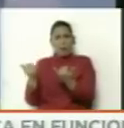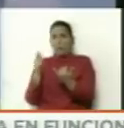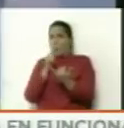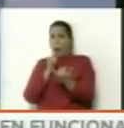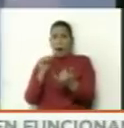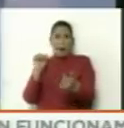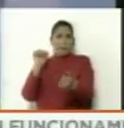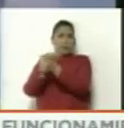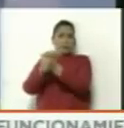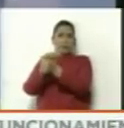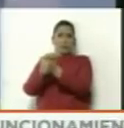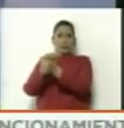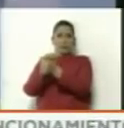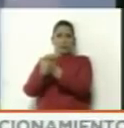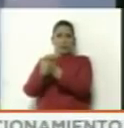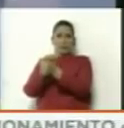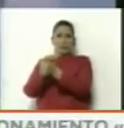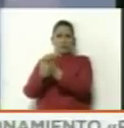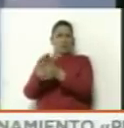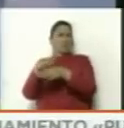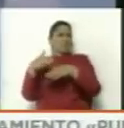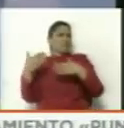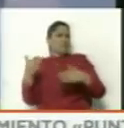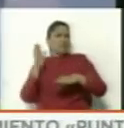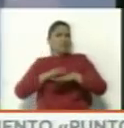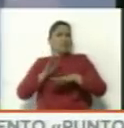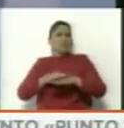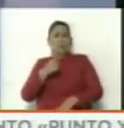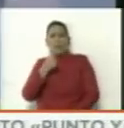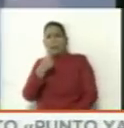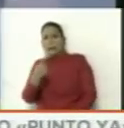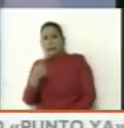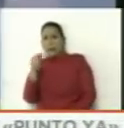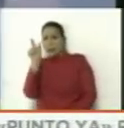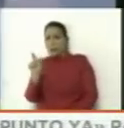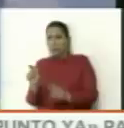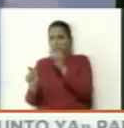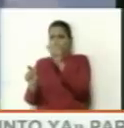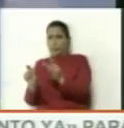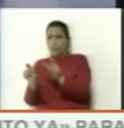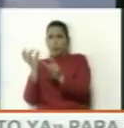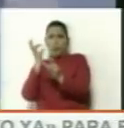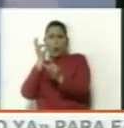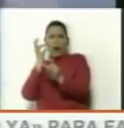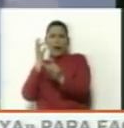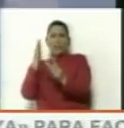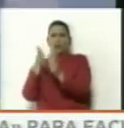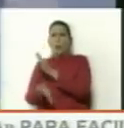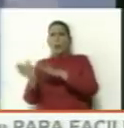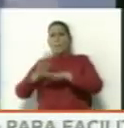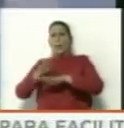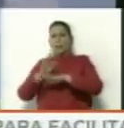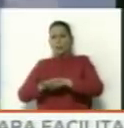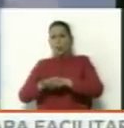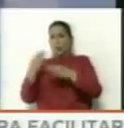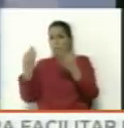capturado? ¿Qué cosas tienen que decir esas señoras acerca de lo que ocurrió realmente esa